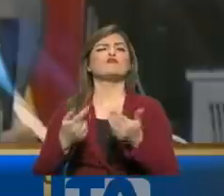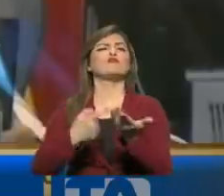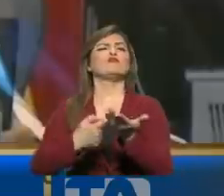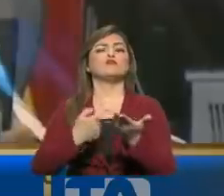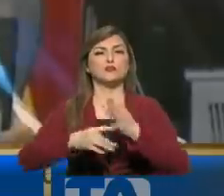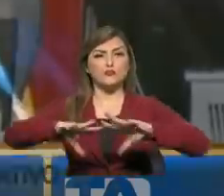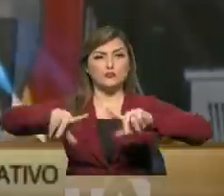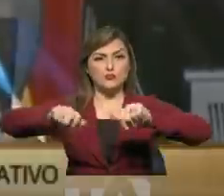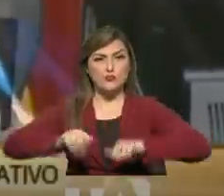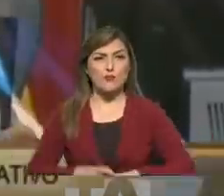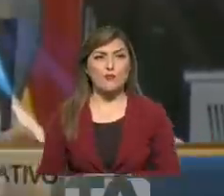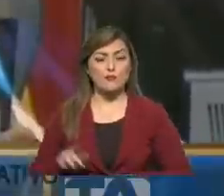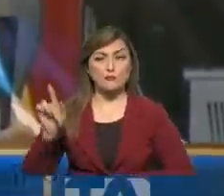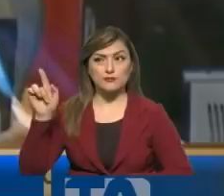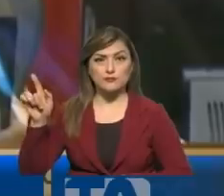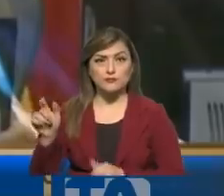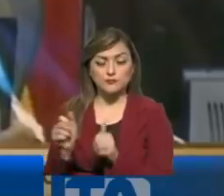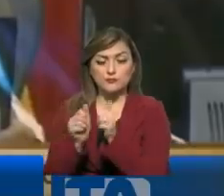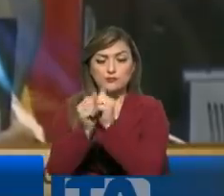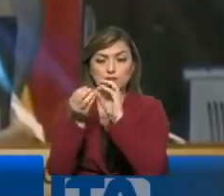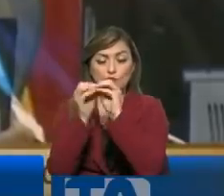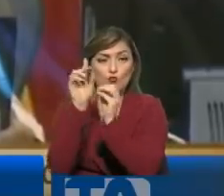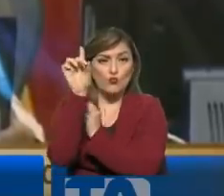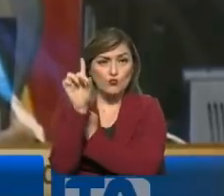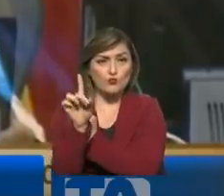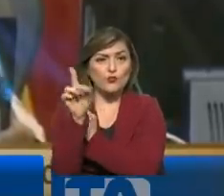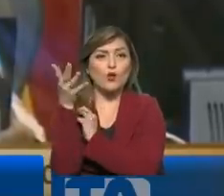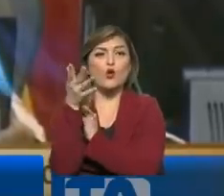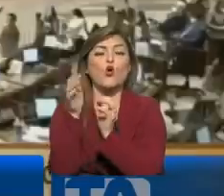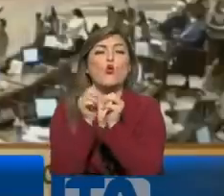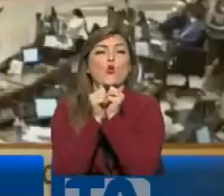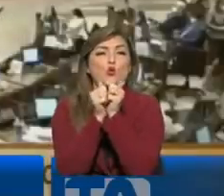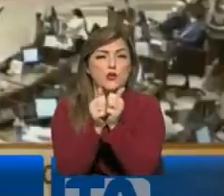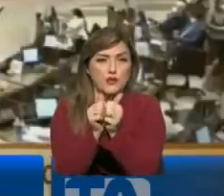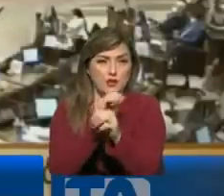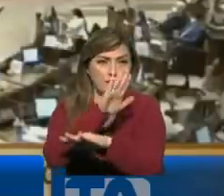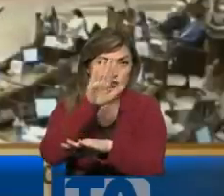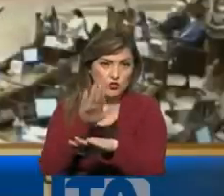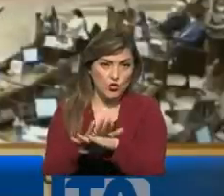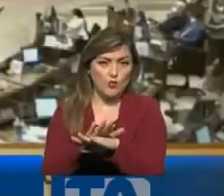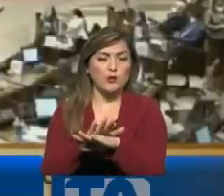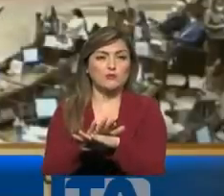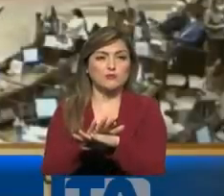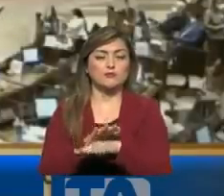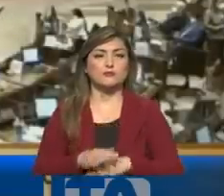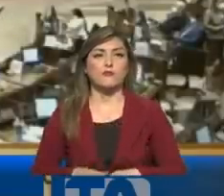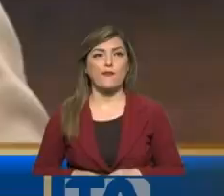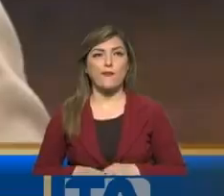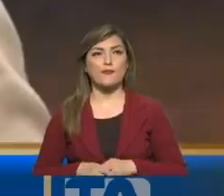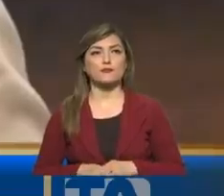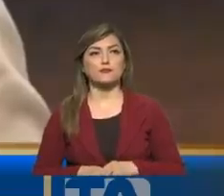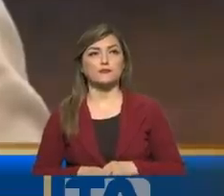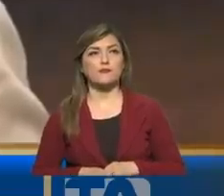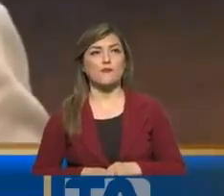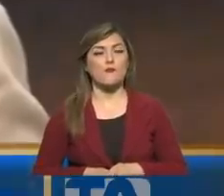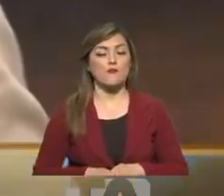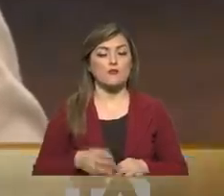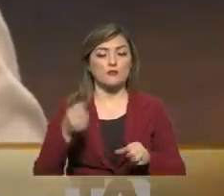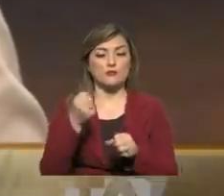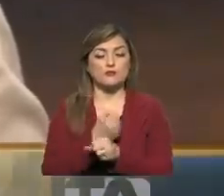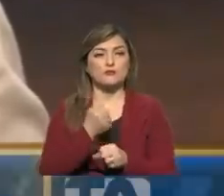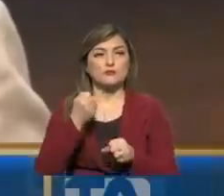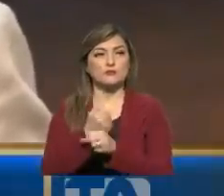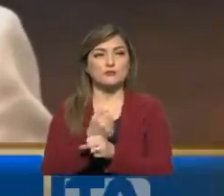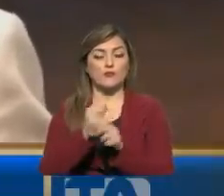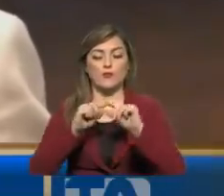corrupción. Pierina Correa con UNES usó su discurso para hablar de unidad, como anticipándose a lo que iba a ocurrir. Trabajar en un